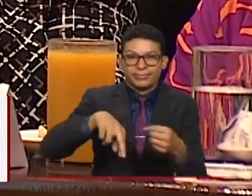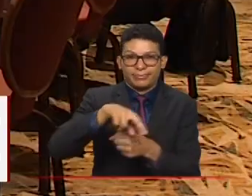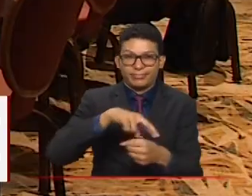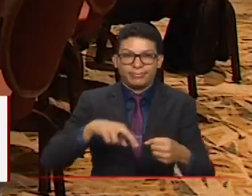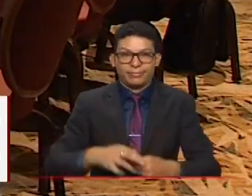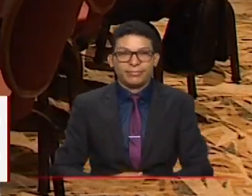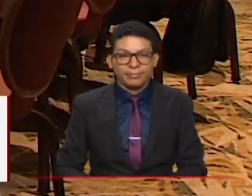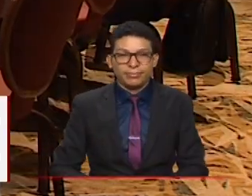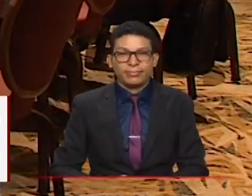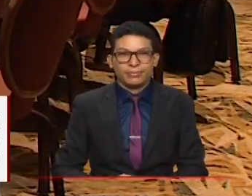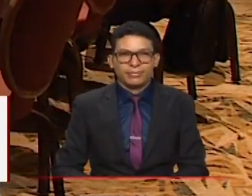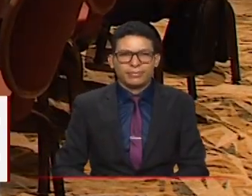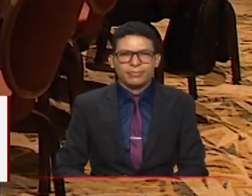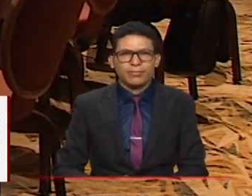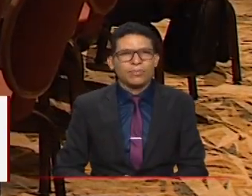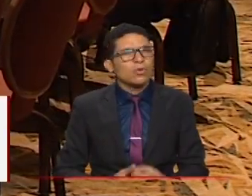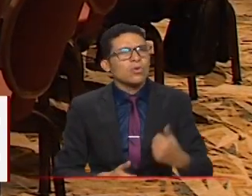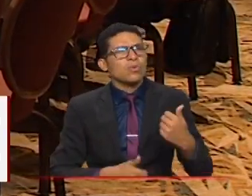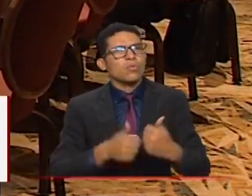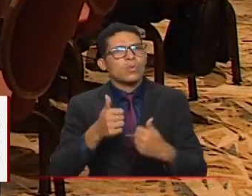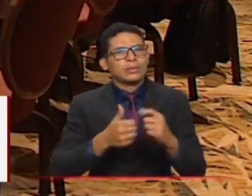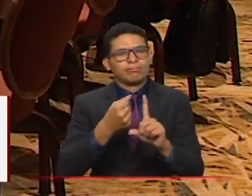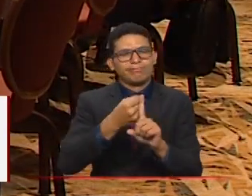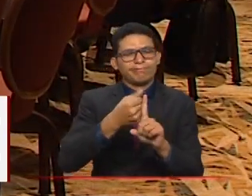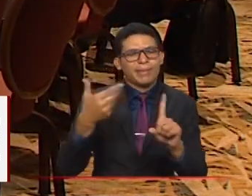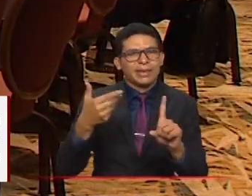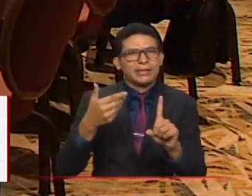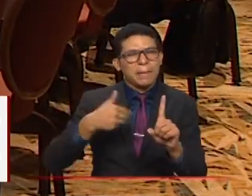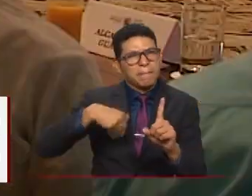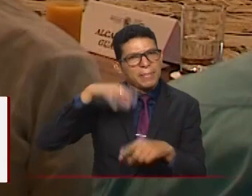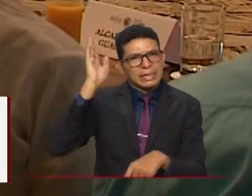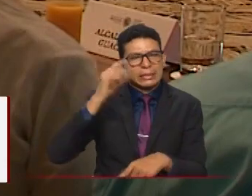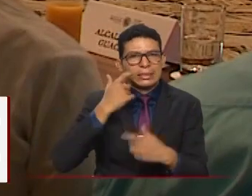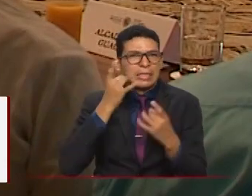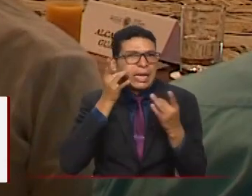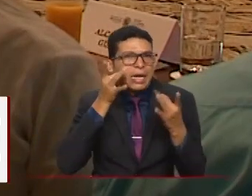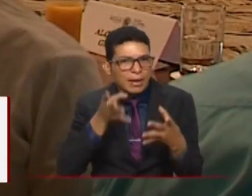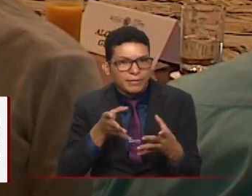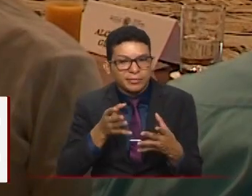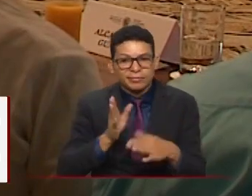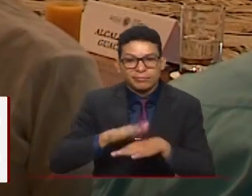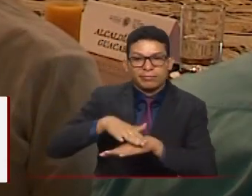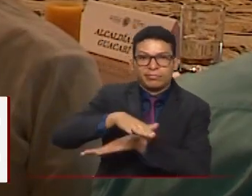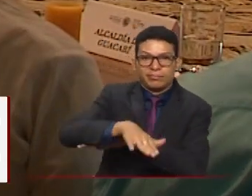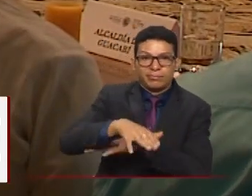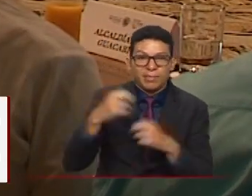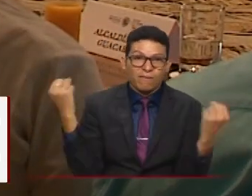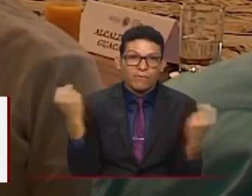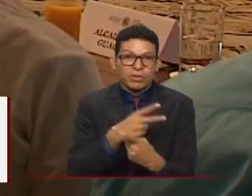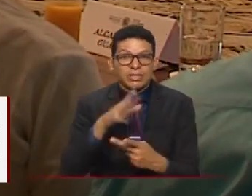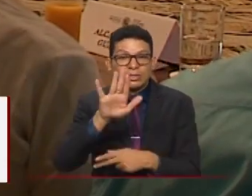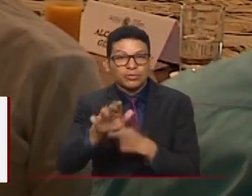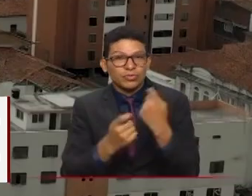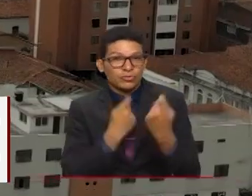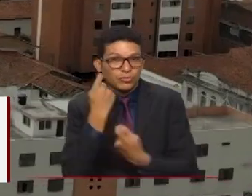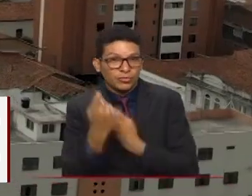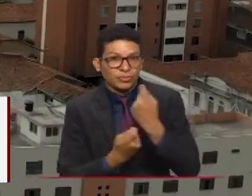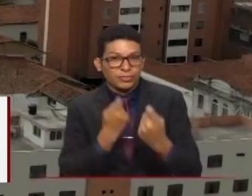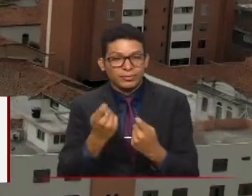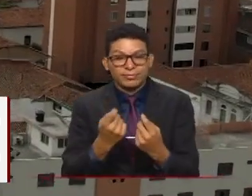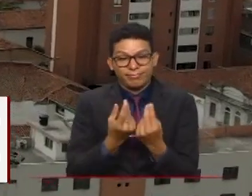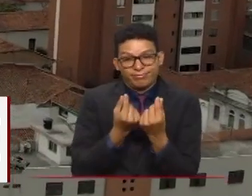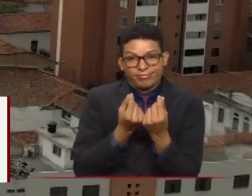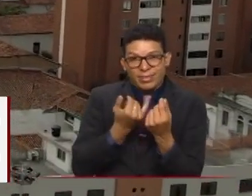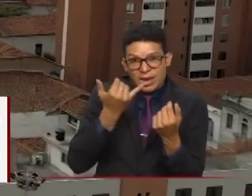eh Juan Manuel Cuáles son esos impactos más significativos precisamente que ha generado la violencia en los negocios y en la economía local durante